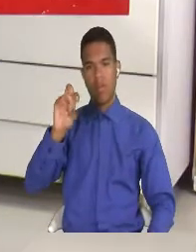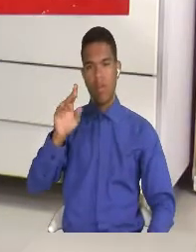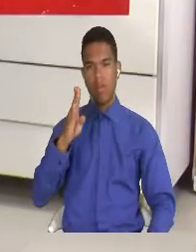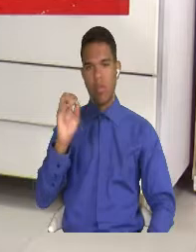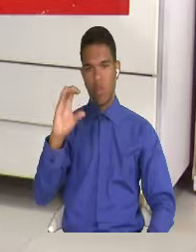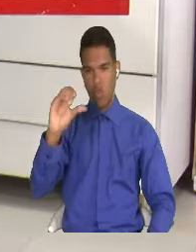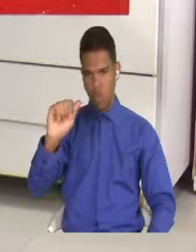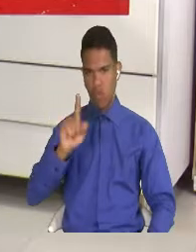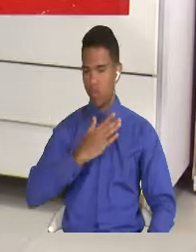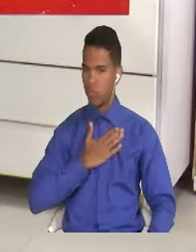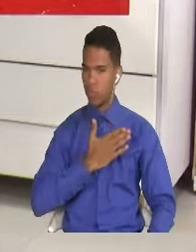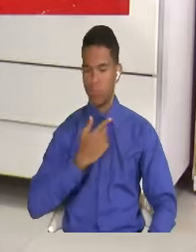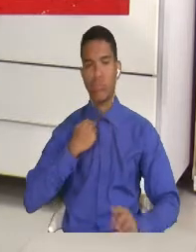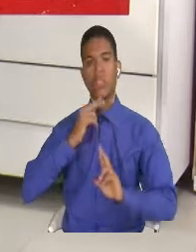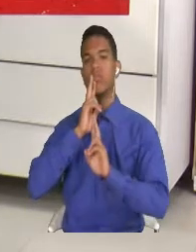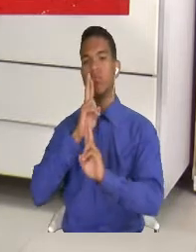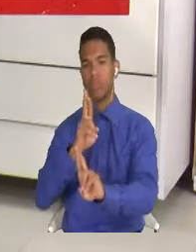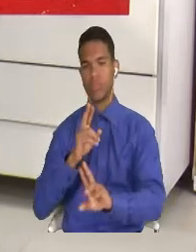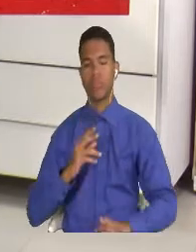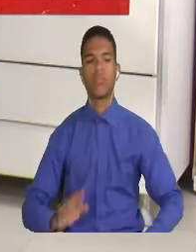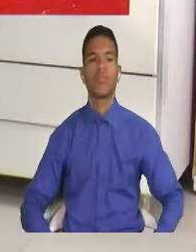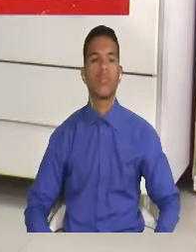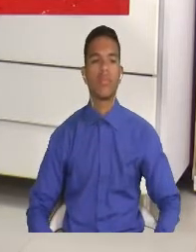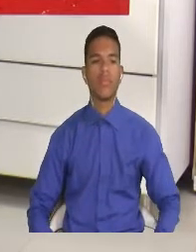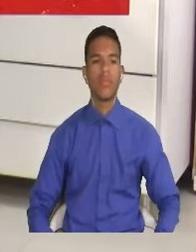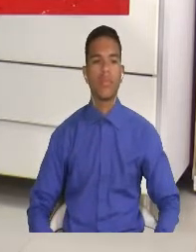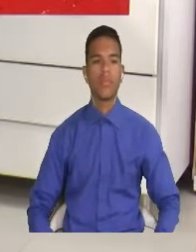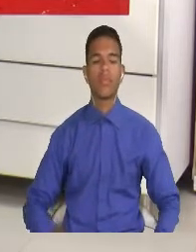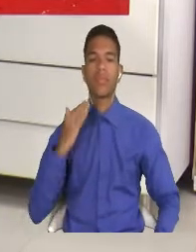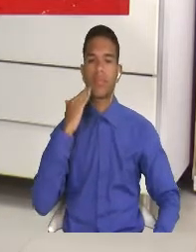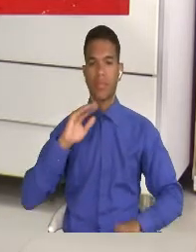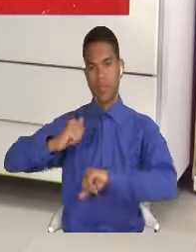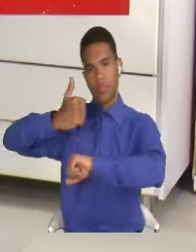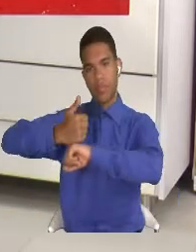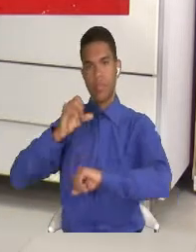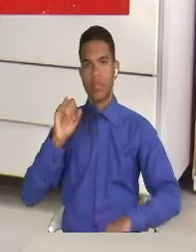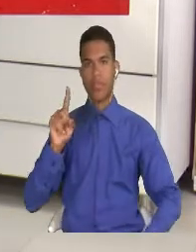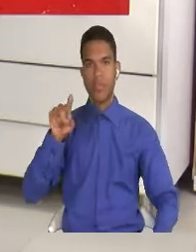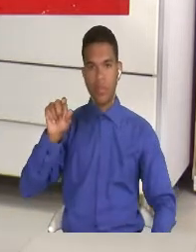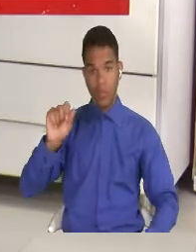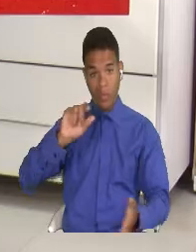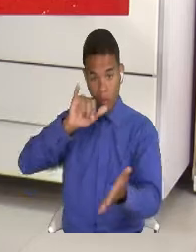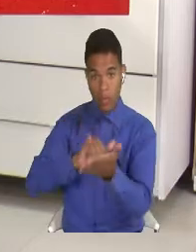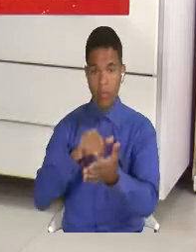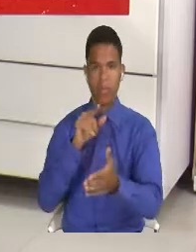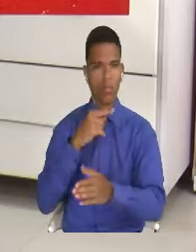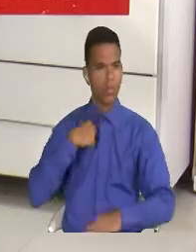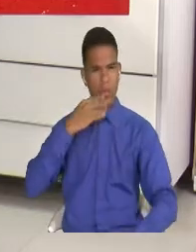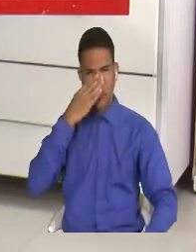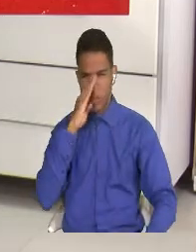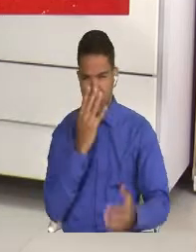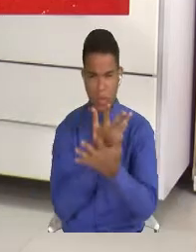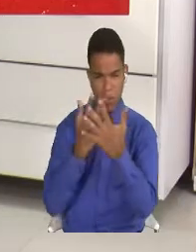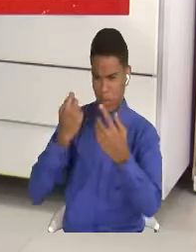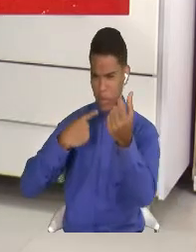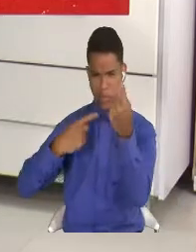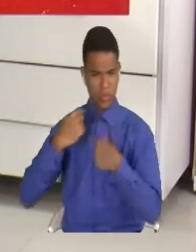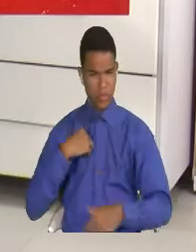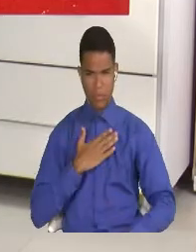estaremos contestando a través de nuestra querida directora Isa, por supuesto contestando todas sus inquietudes para ustedes, nuestros